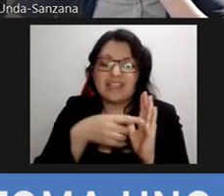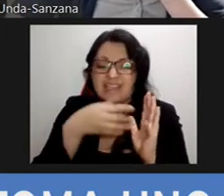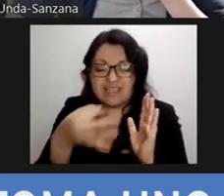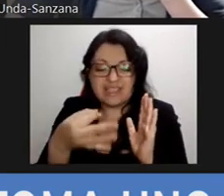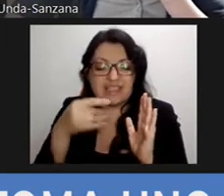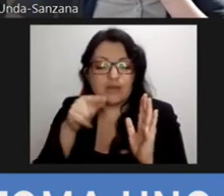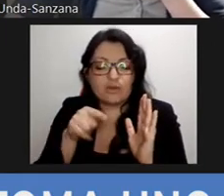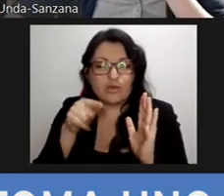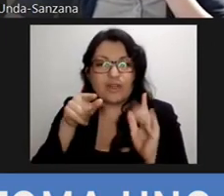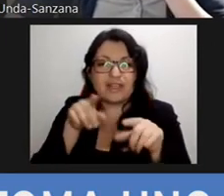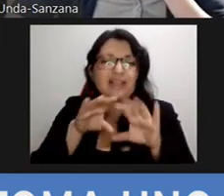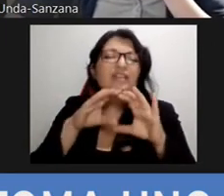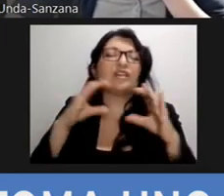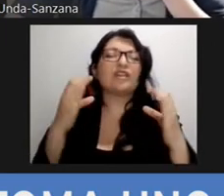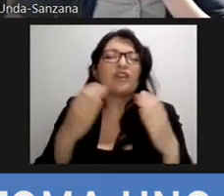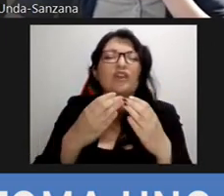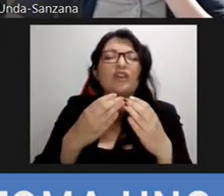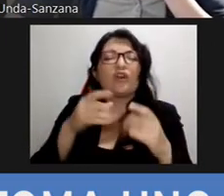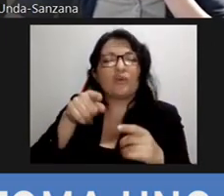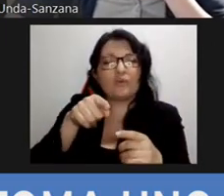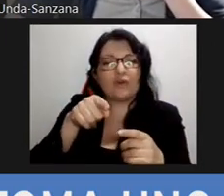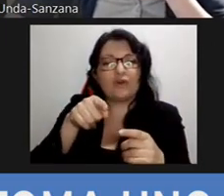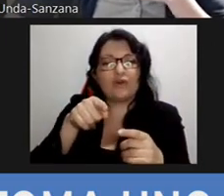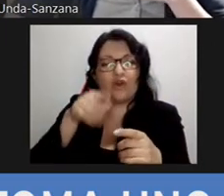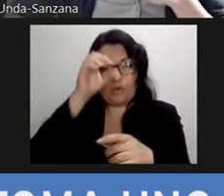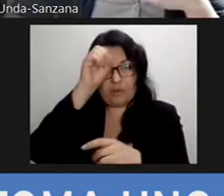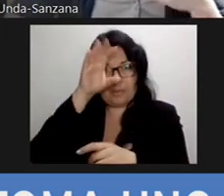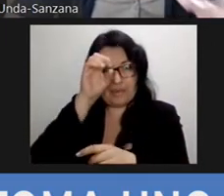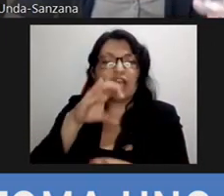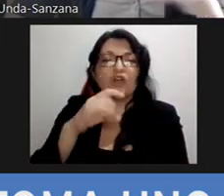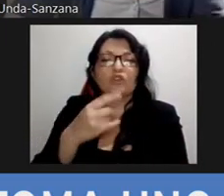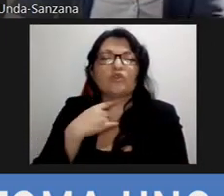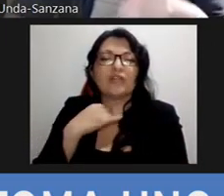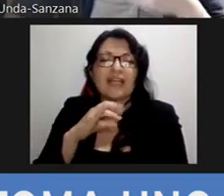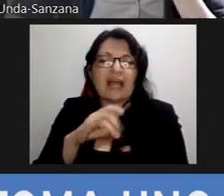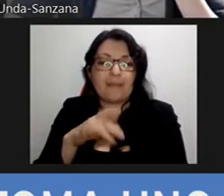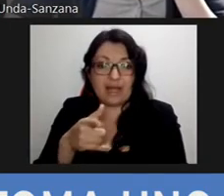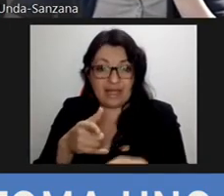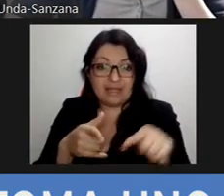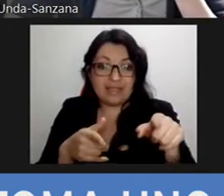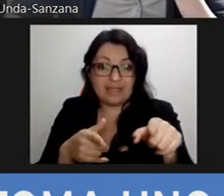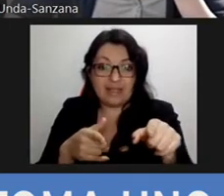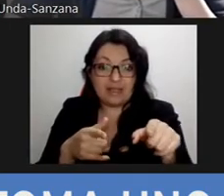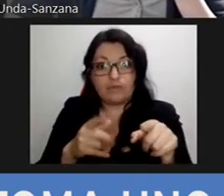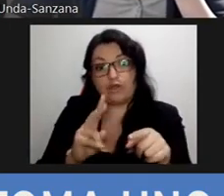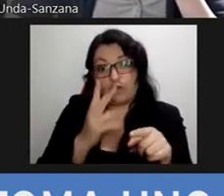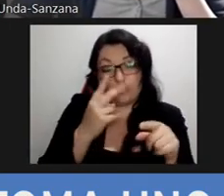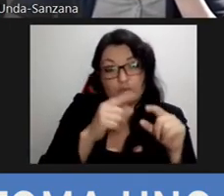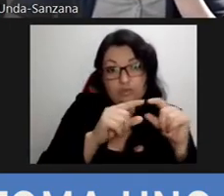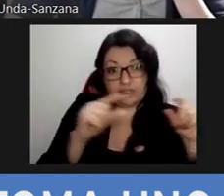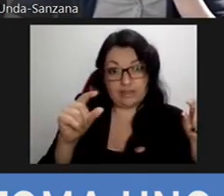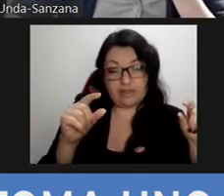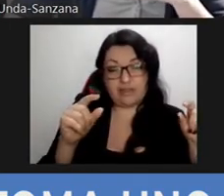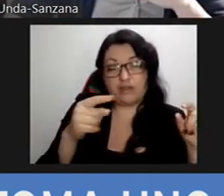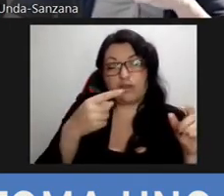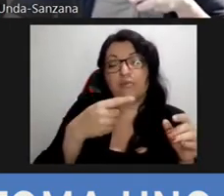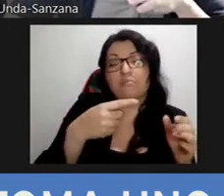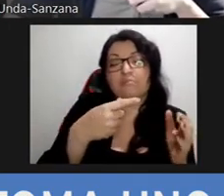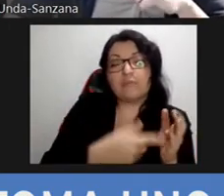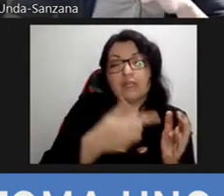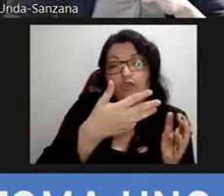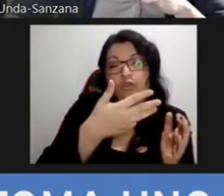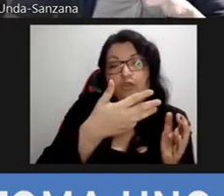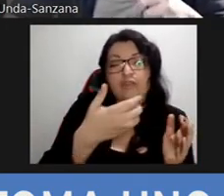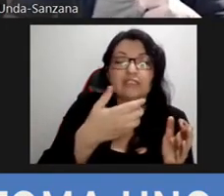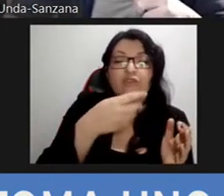Chuquicamata, particularmente entre 1923 y 1924, y luego hay una segunda serie entre 1925